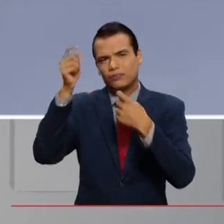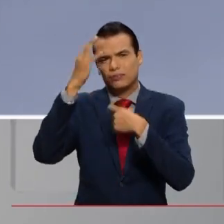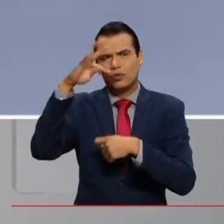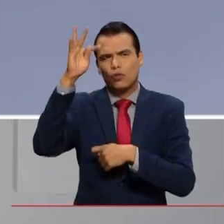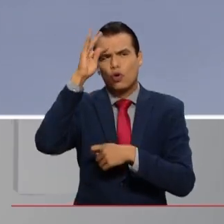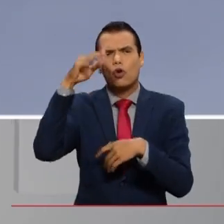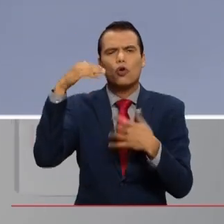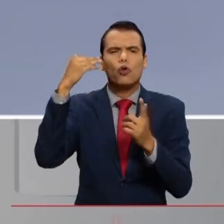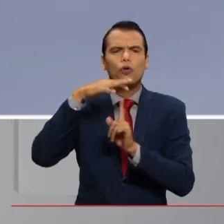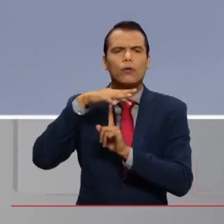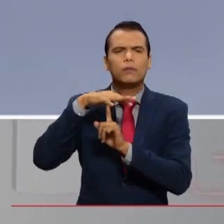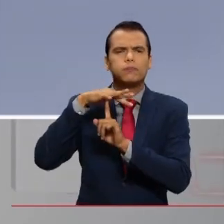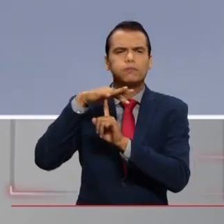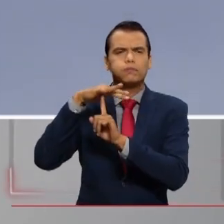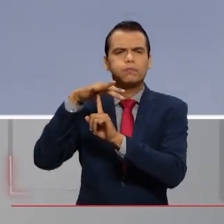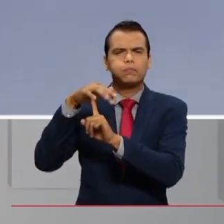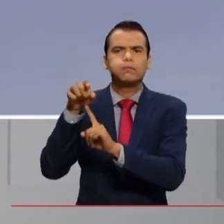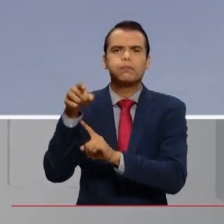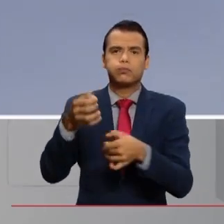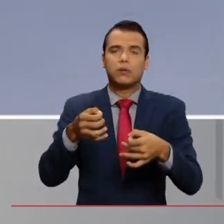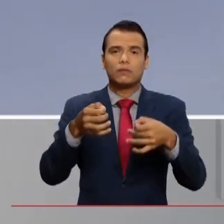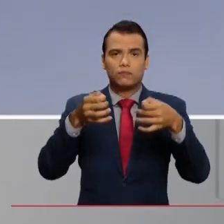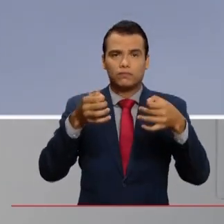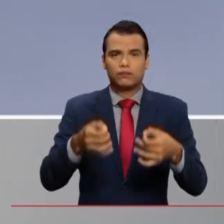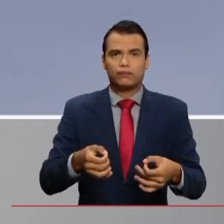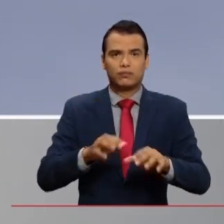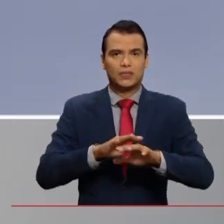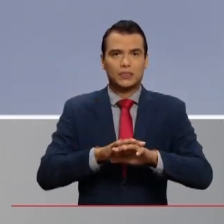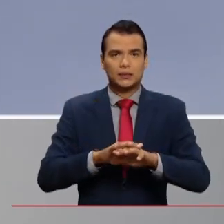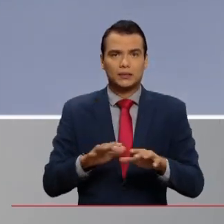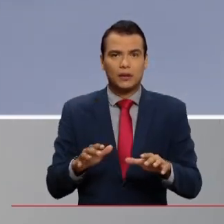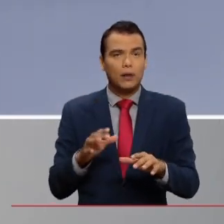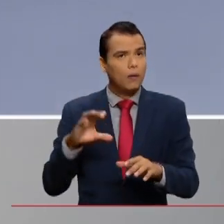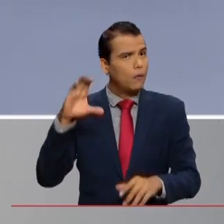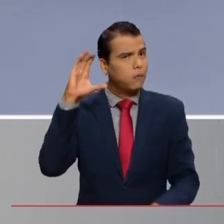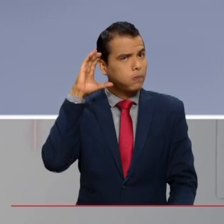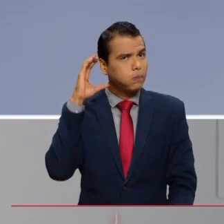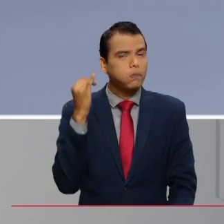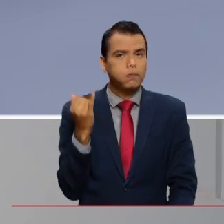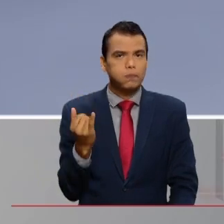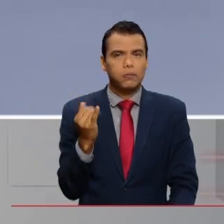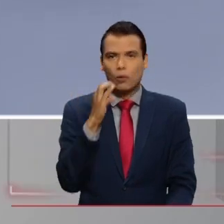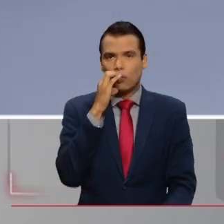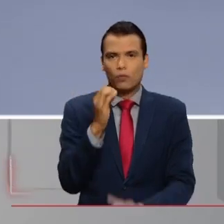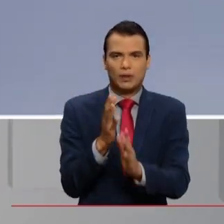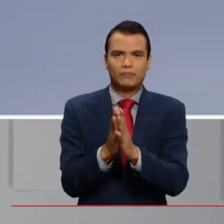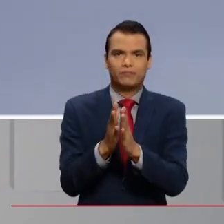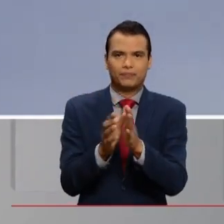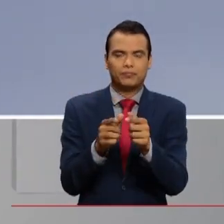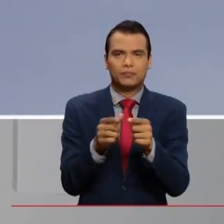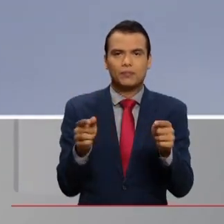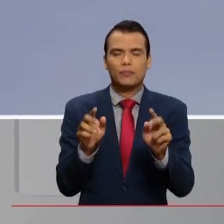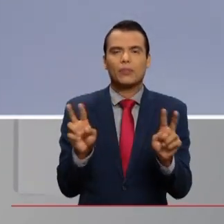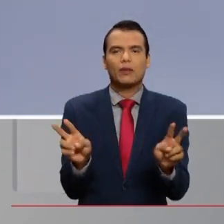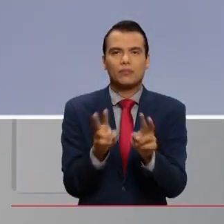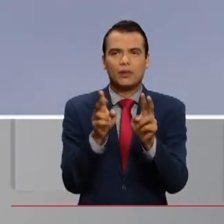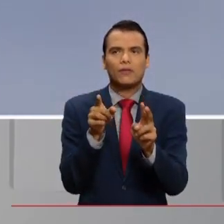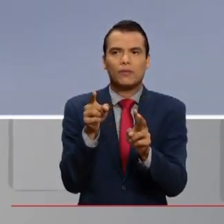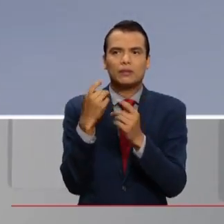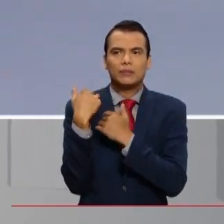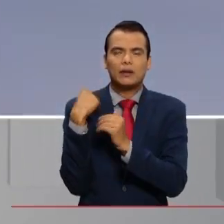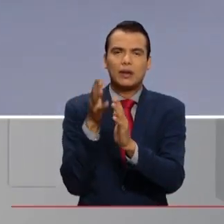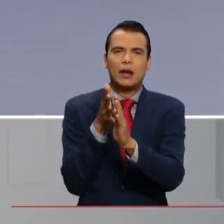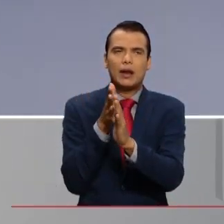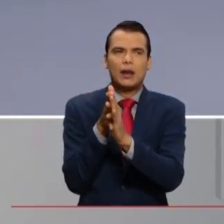centro asistencial mientras llega el apoyo helicoportado. A esta hora conectamos con Juan Pablo Velasco, quien es el hombre que